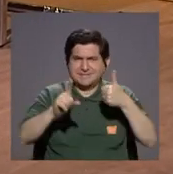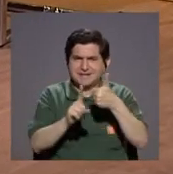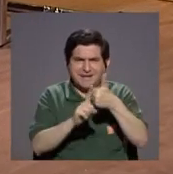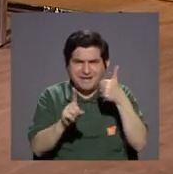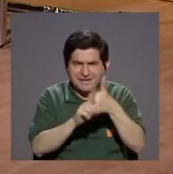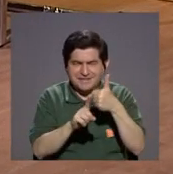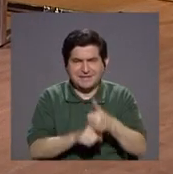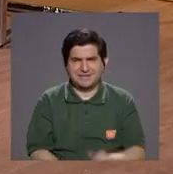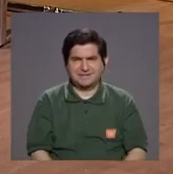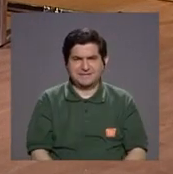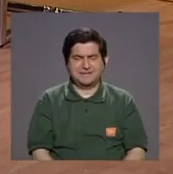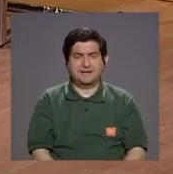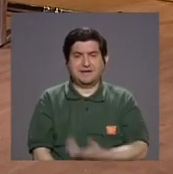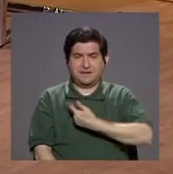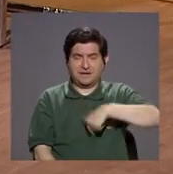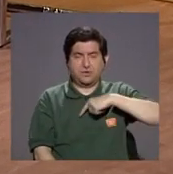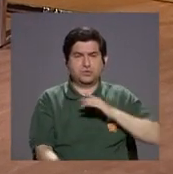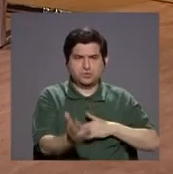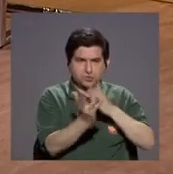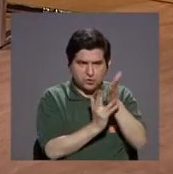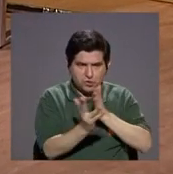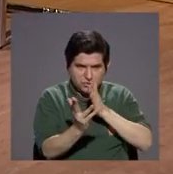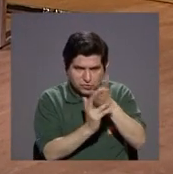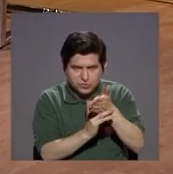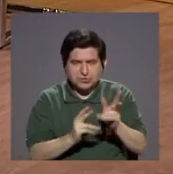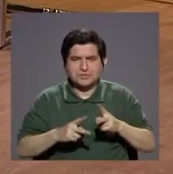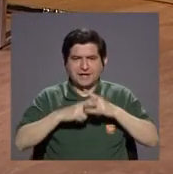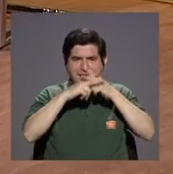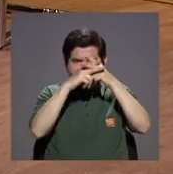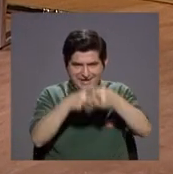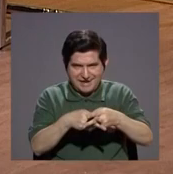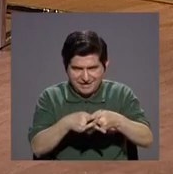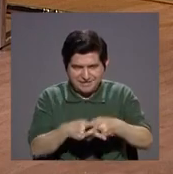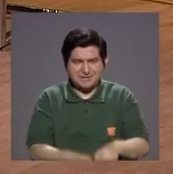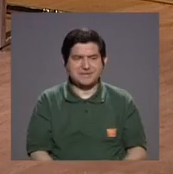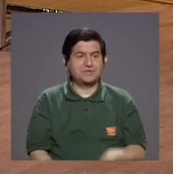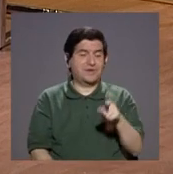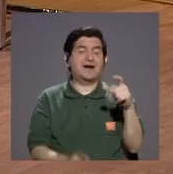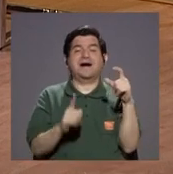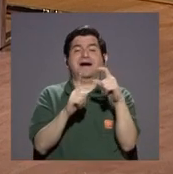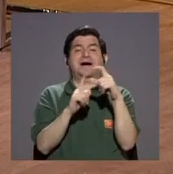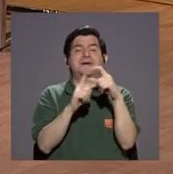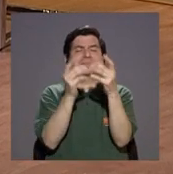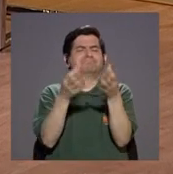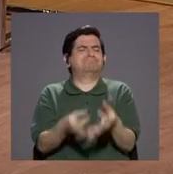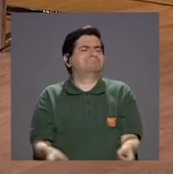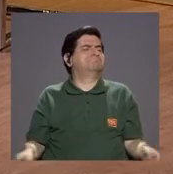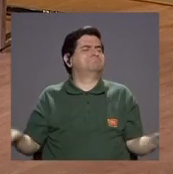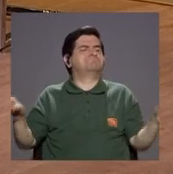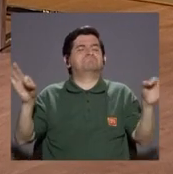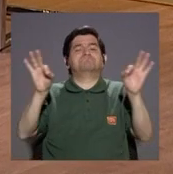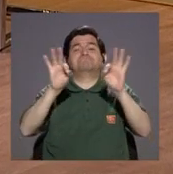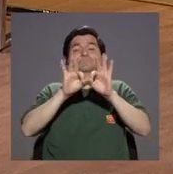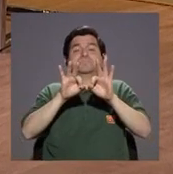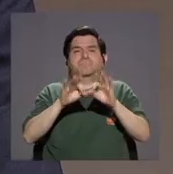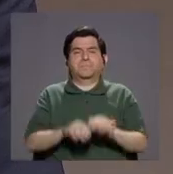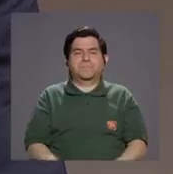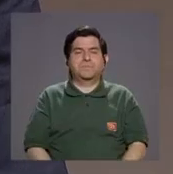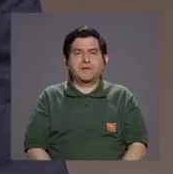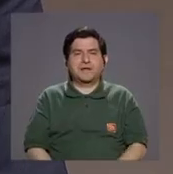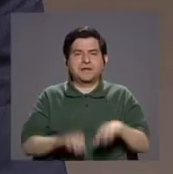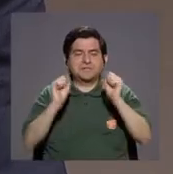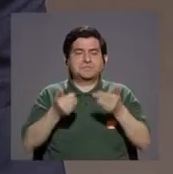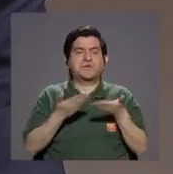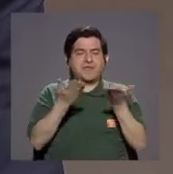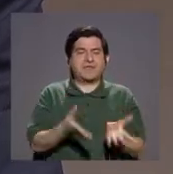es poderle dar acceso al crédito y ahí nos vamos a una palabra muy importante hoy en día que es darle